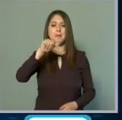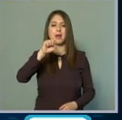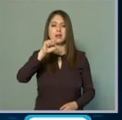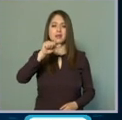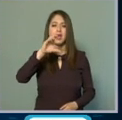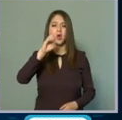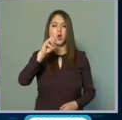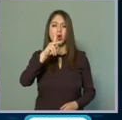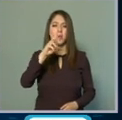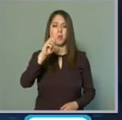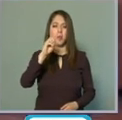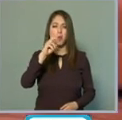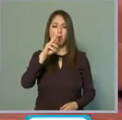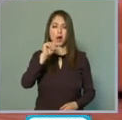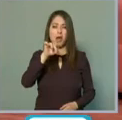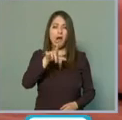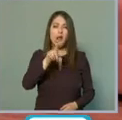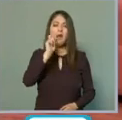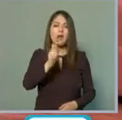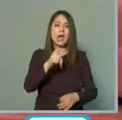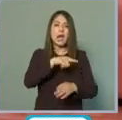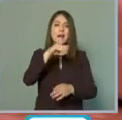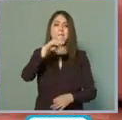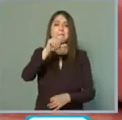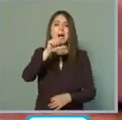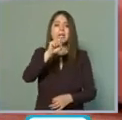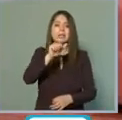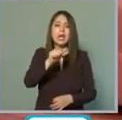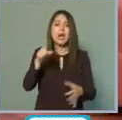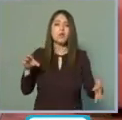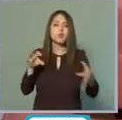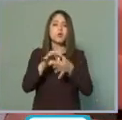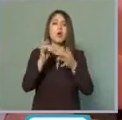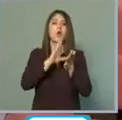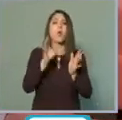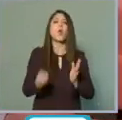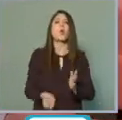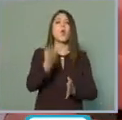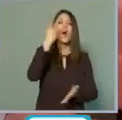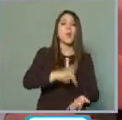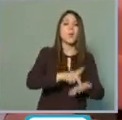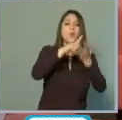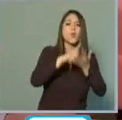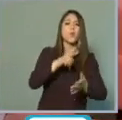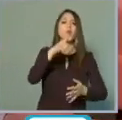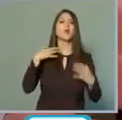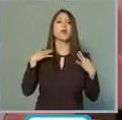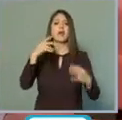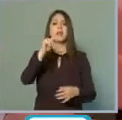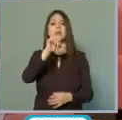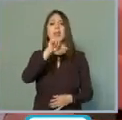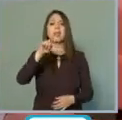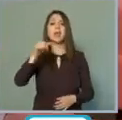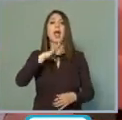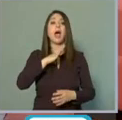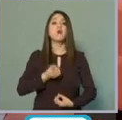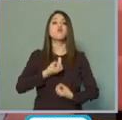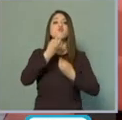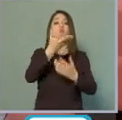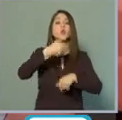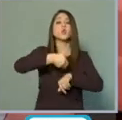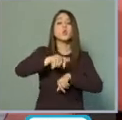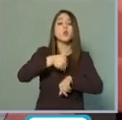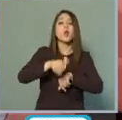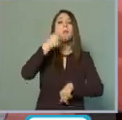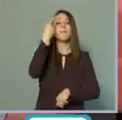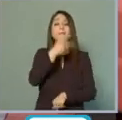pequeña fórmula muy sencilla que correlaciona el peso y la talla y nos va a arrojar un valor numérico. Y si me permiten,